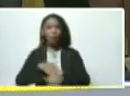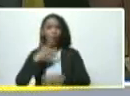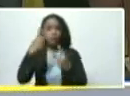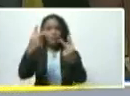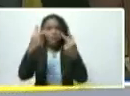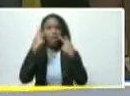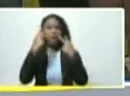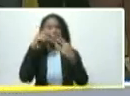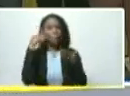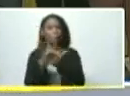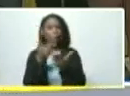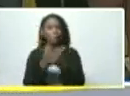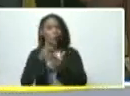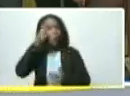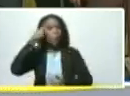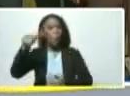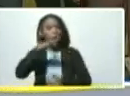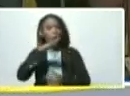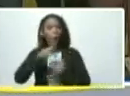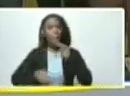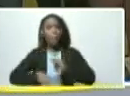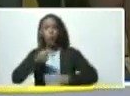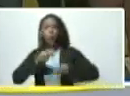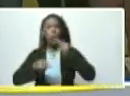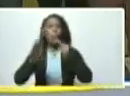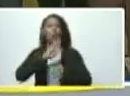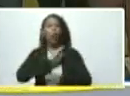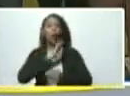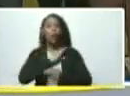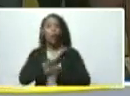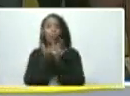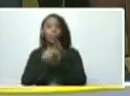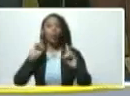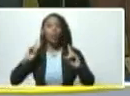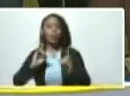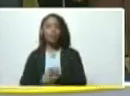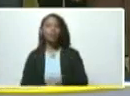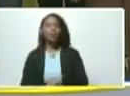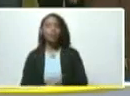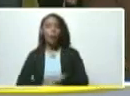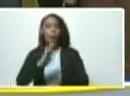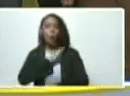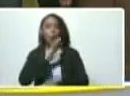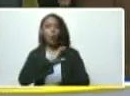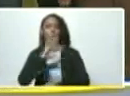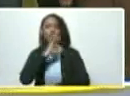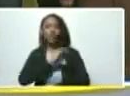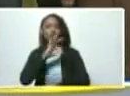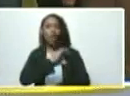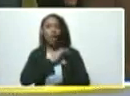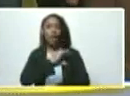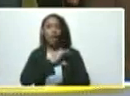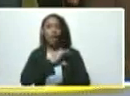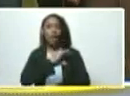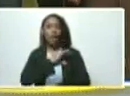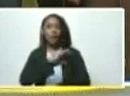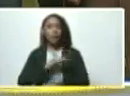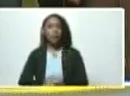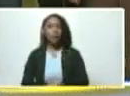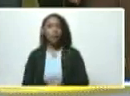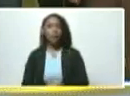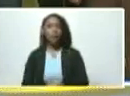ver a un pueblo construyendo su propia democracia, su propia sociedad, la sociedad